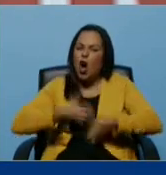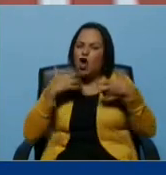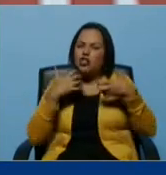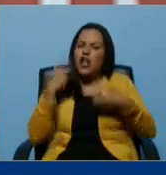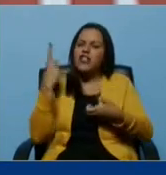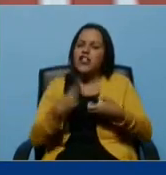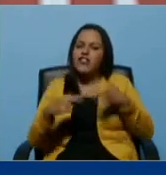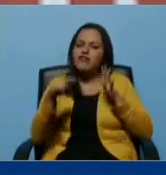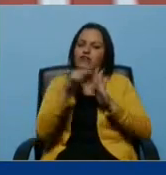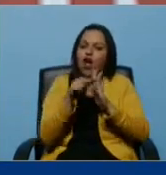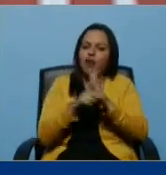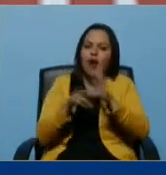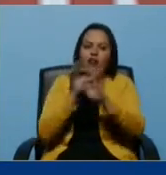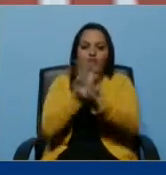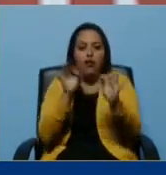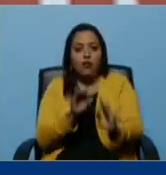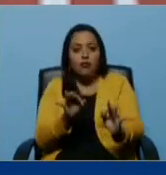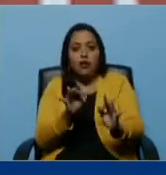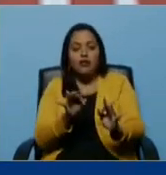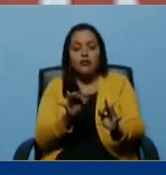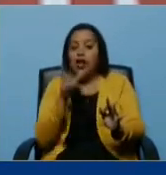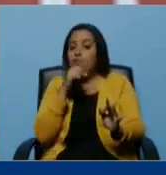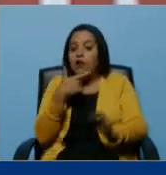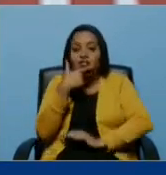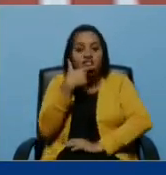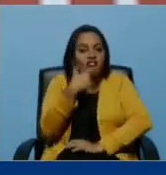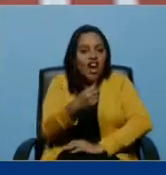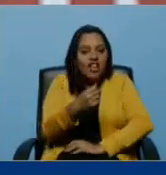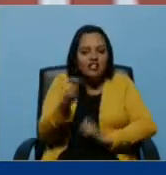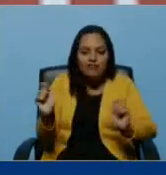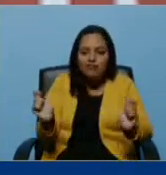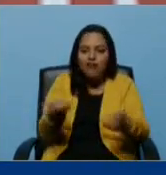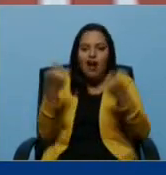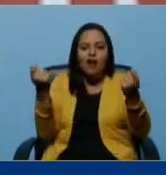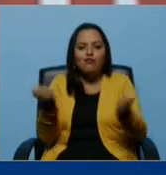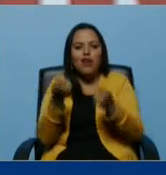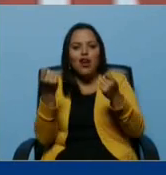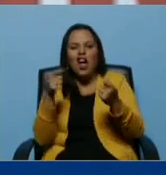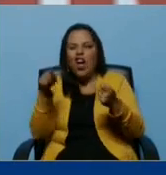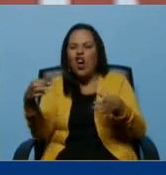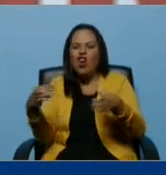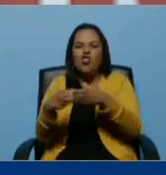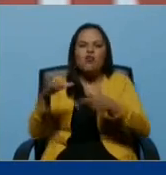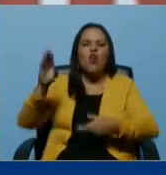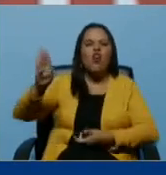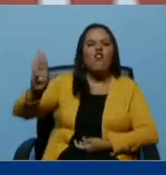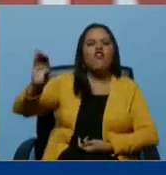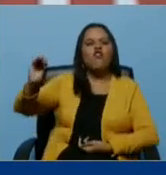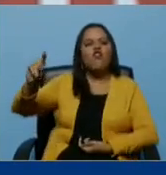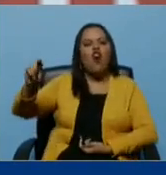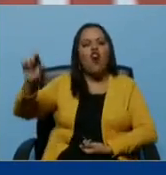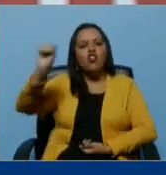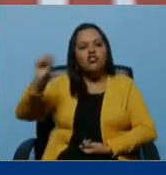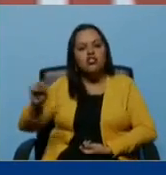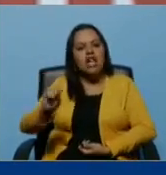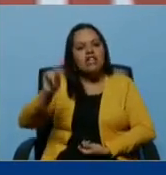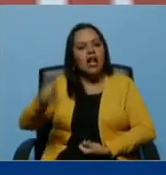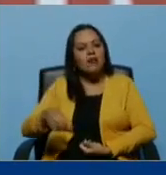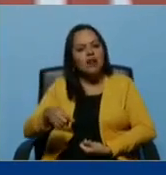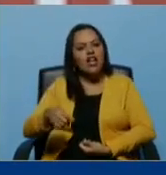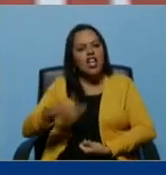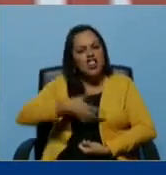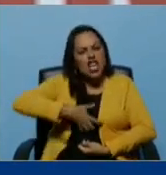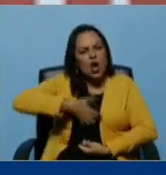establecer mecanismos para que no sea tan sencillo en estas granjas de bots y en estas granjas de siembra de odio y